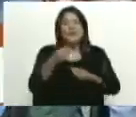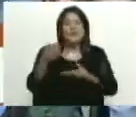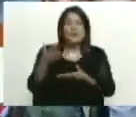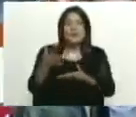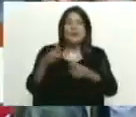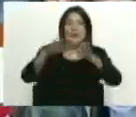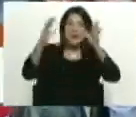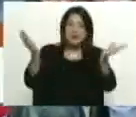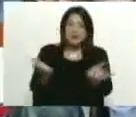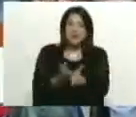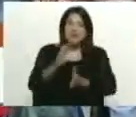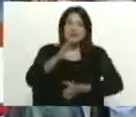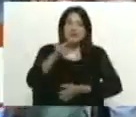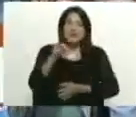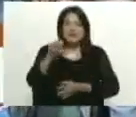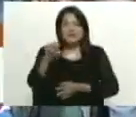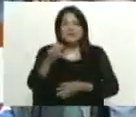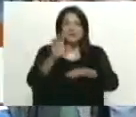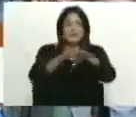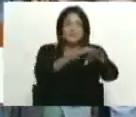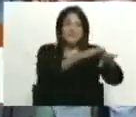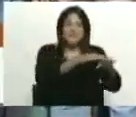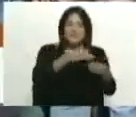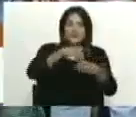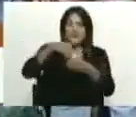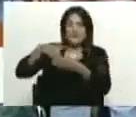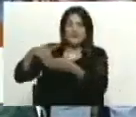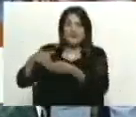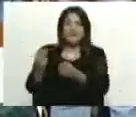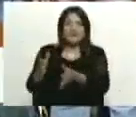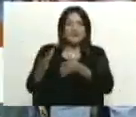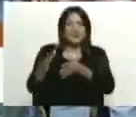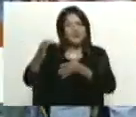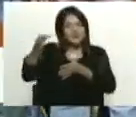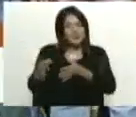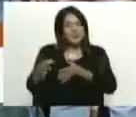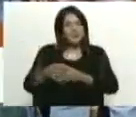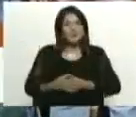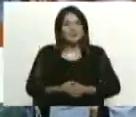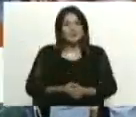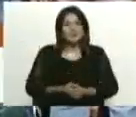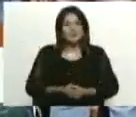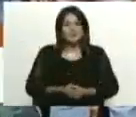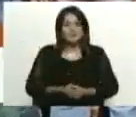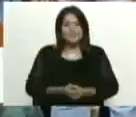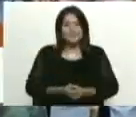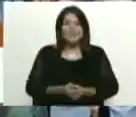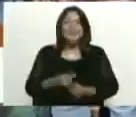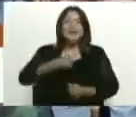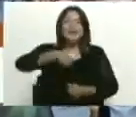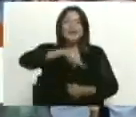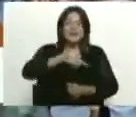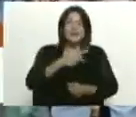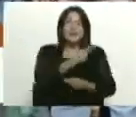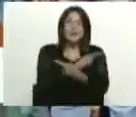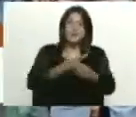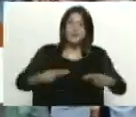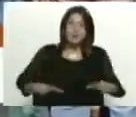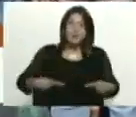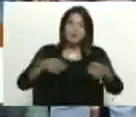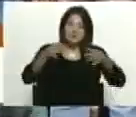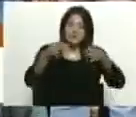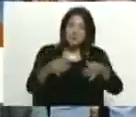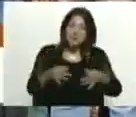CNE llame a elecciones, una gran victoria. Y como dice Primitivo, que Portuguesa vaya a la cabeza de